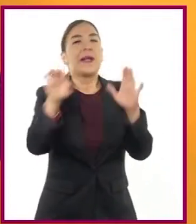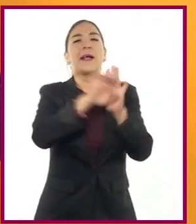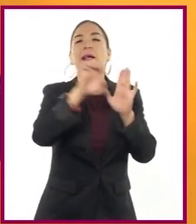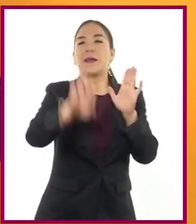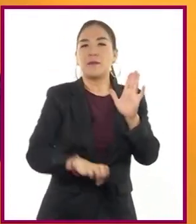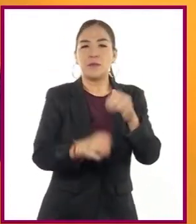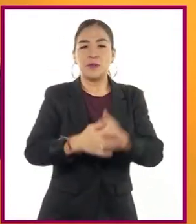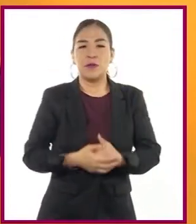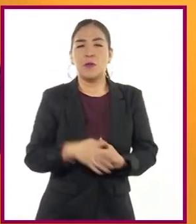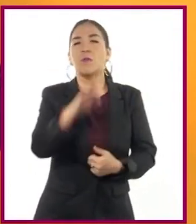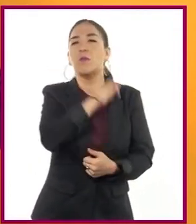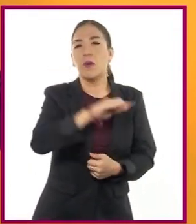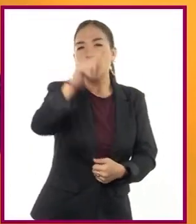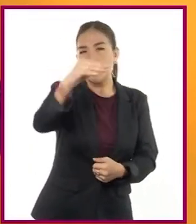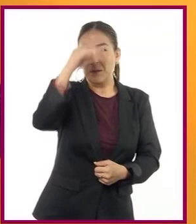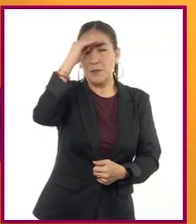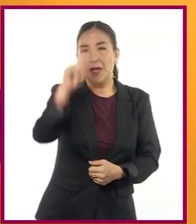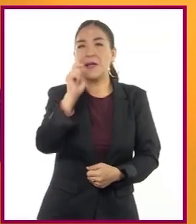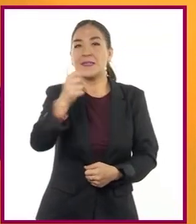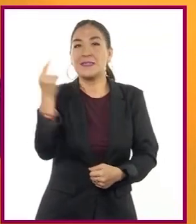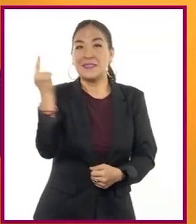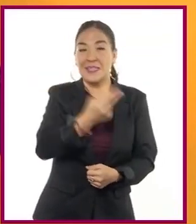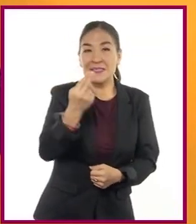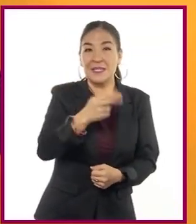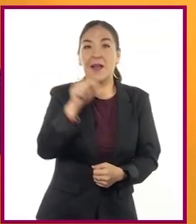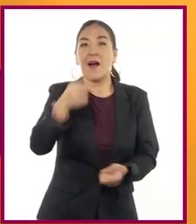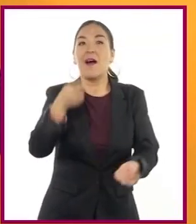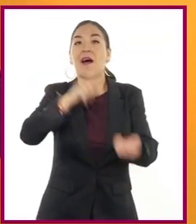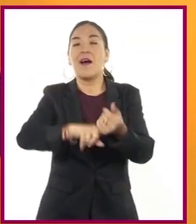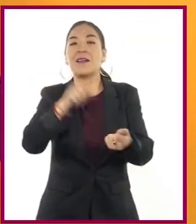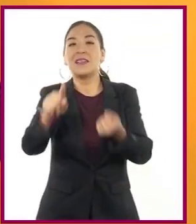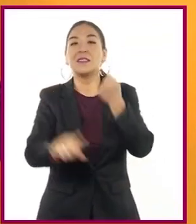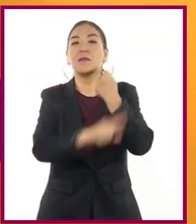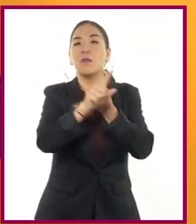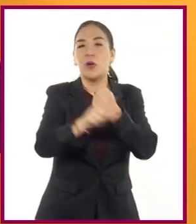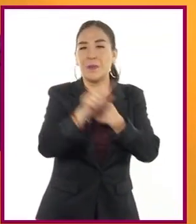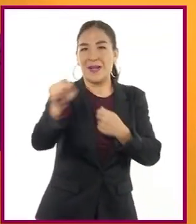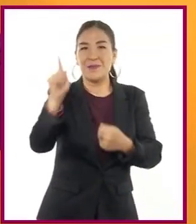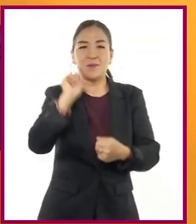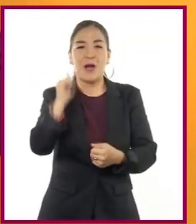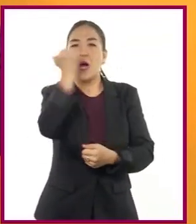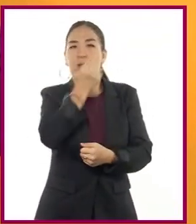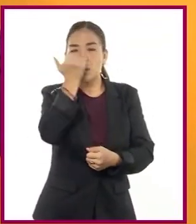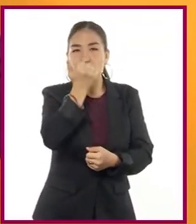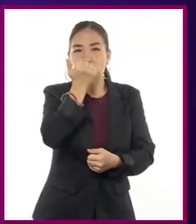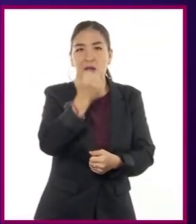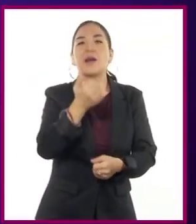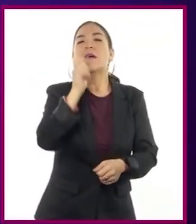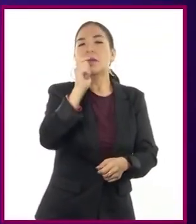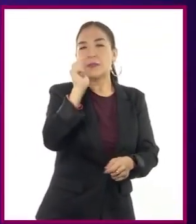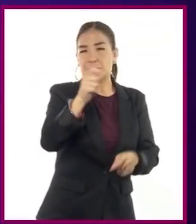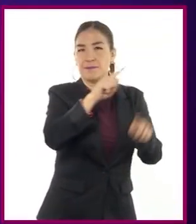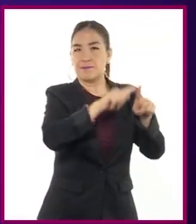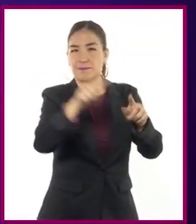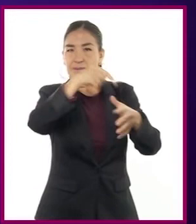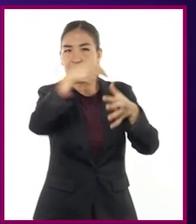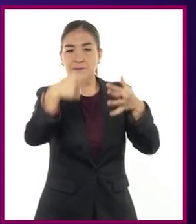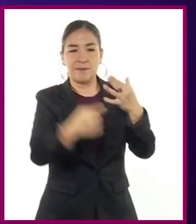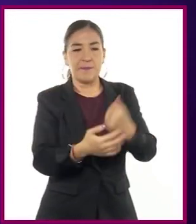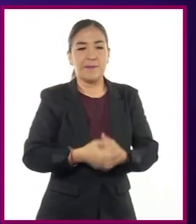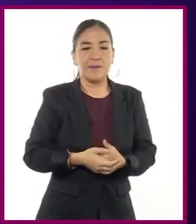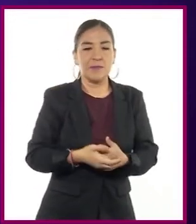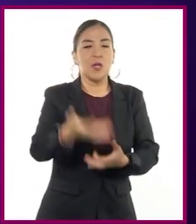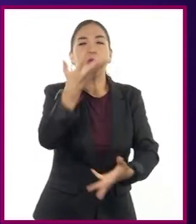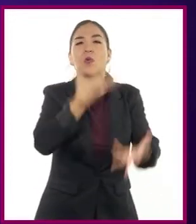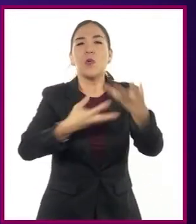ejemplo, podríamos considerar que la necesidad en la situación de mi alumna es alguna de estas. Compartir